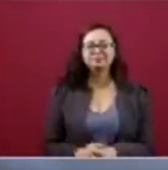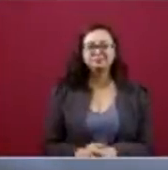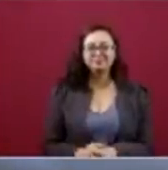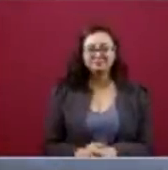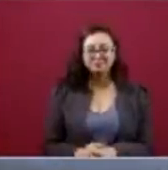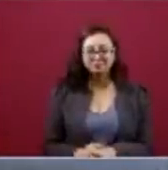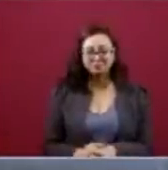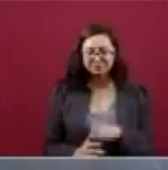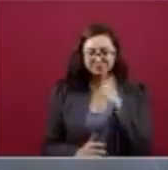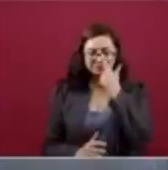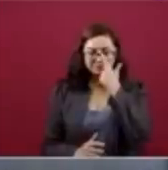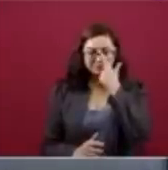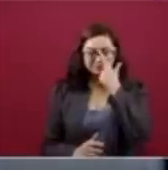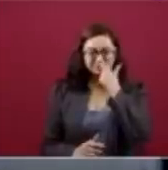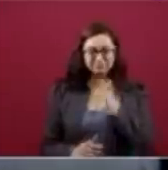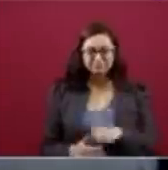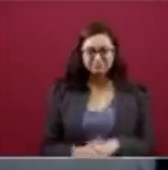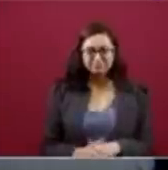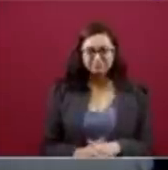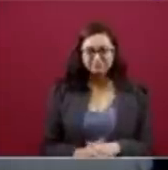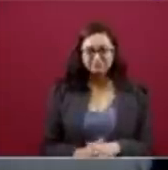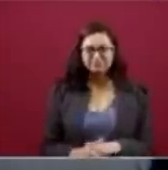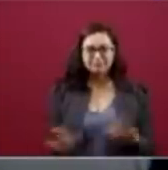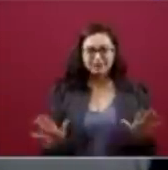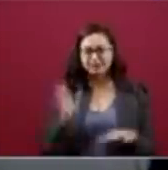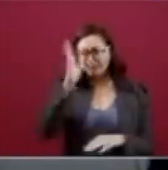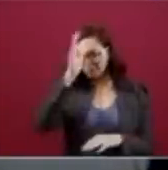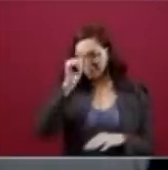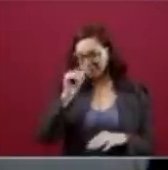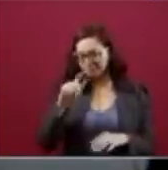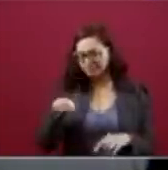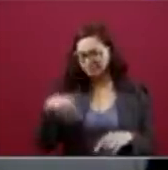Sí. No, pero ya hacemos este acuerdo.